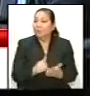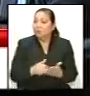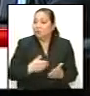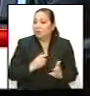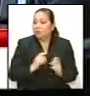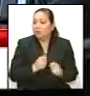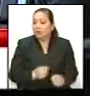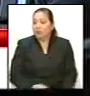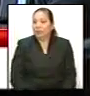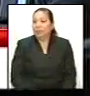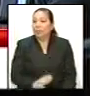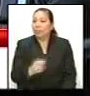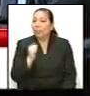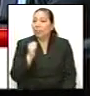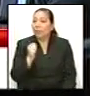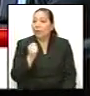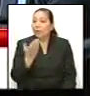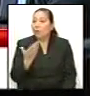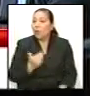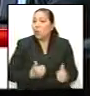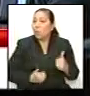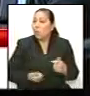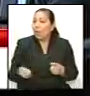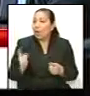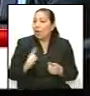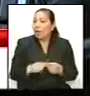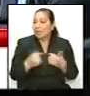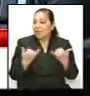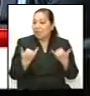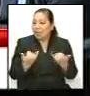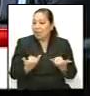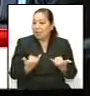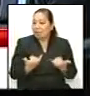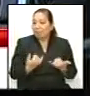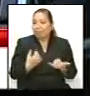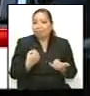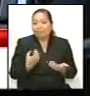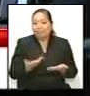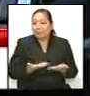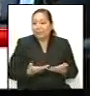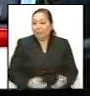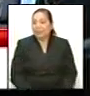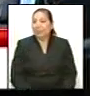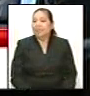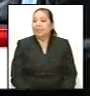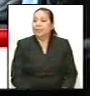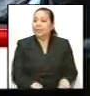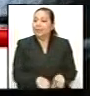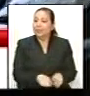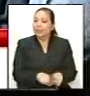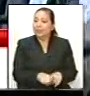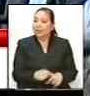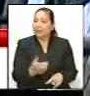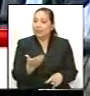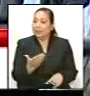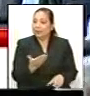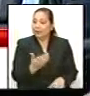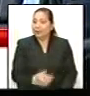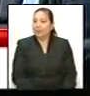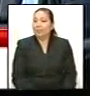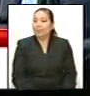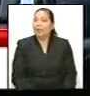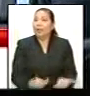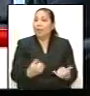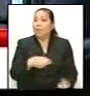porque tenían derechos de autor, lo cual hasta el día de hoy no lo entiendo. También hemos solicitado a la